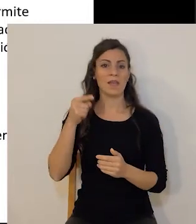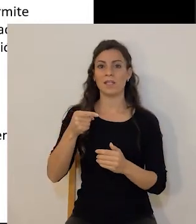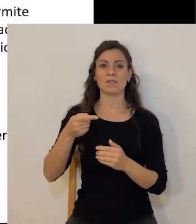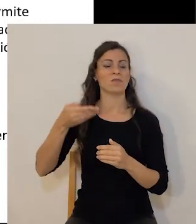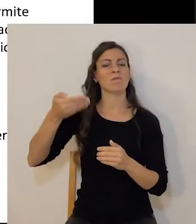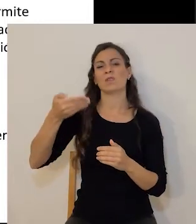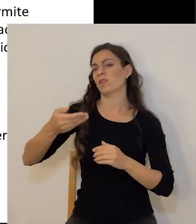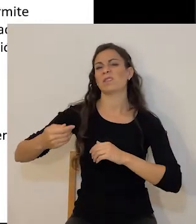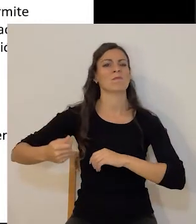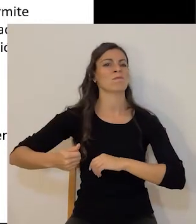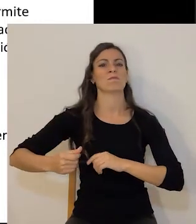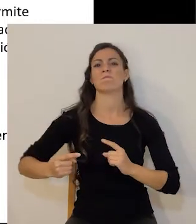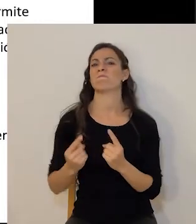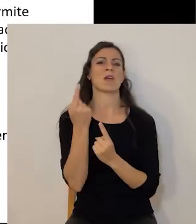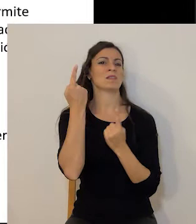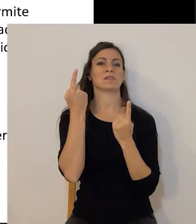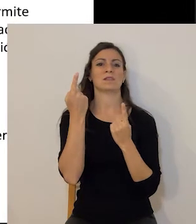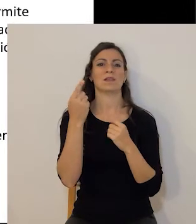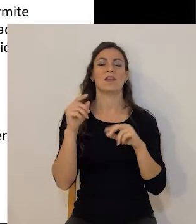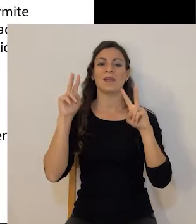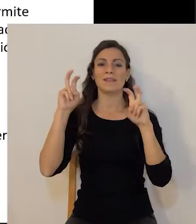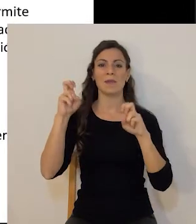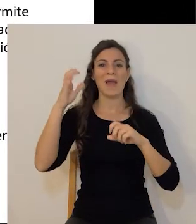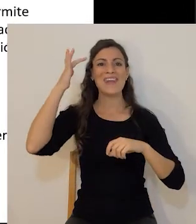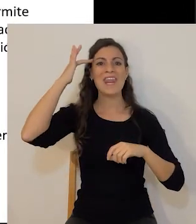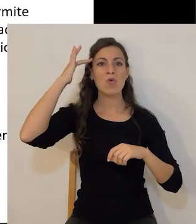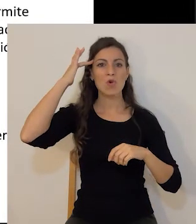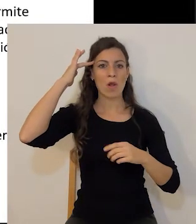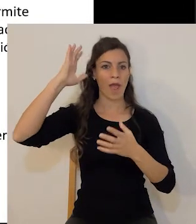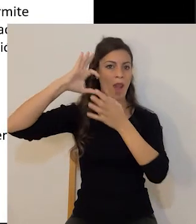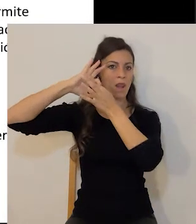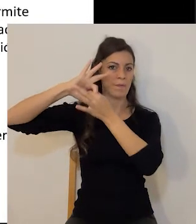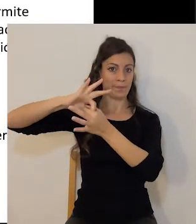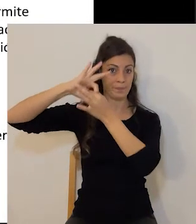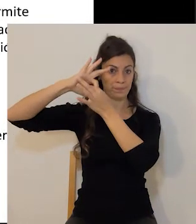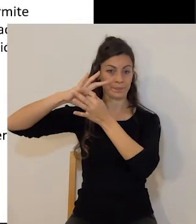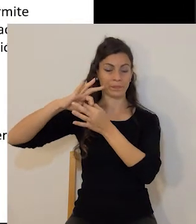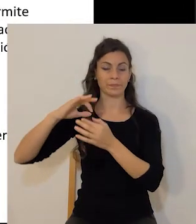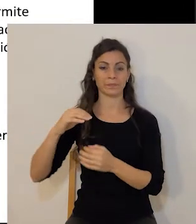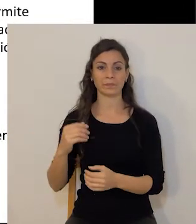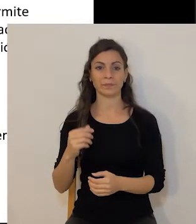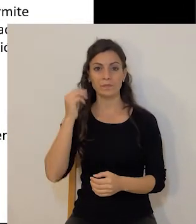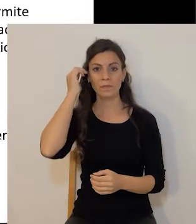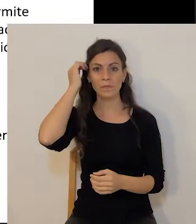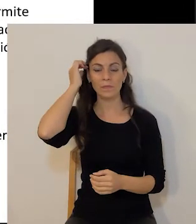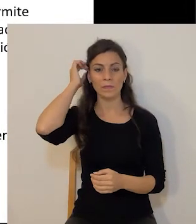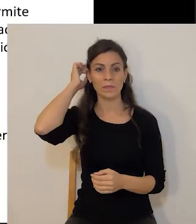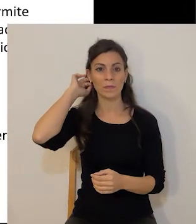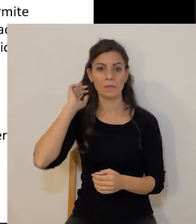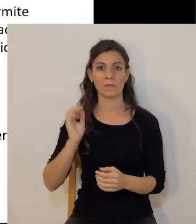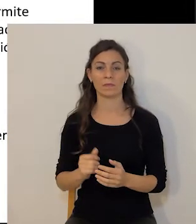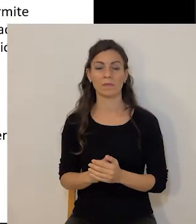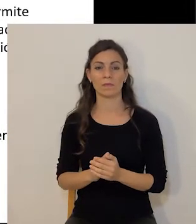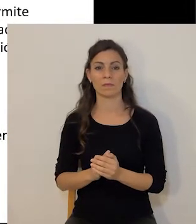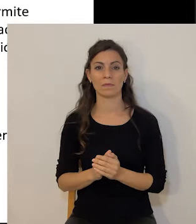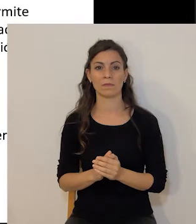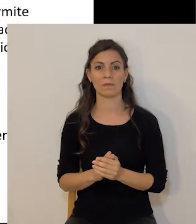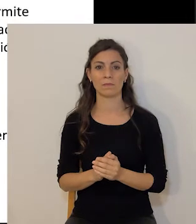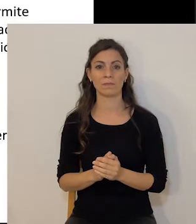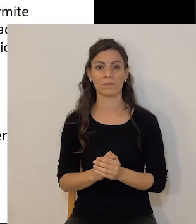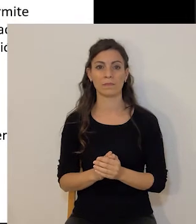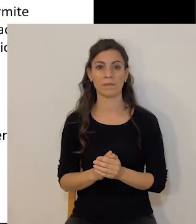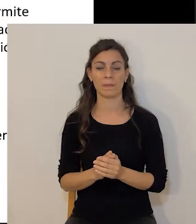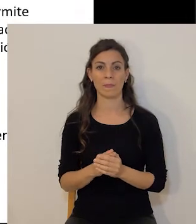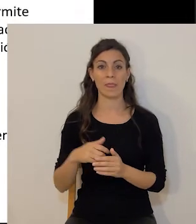importante a nivel neuronal. Entonces, hay que aportar